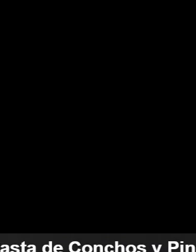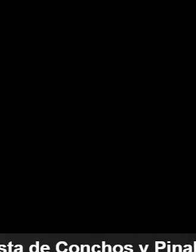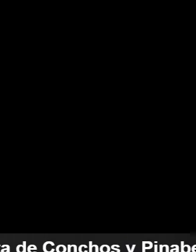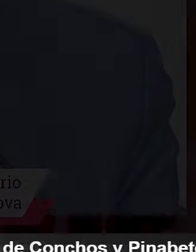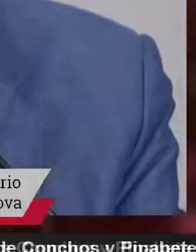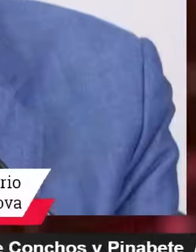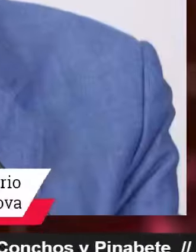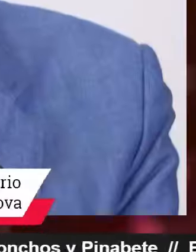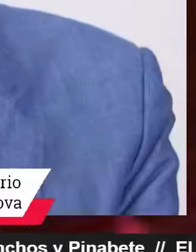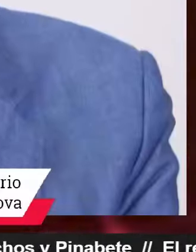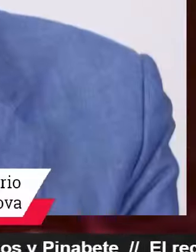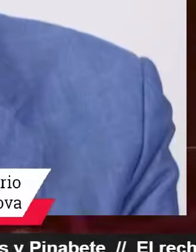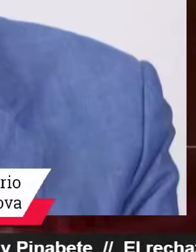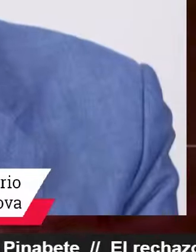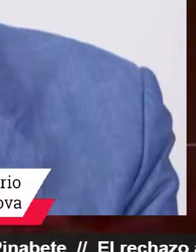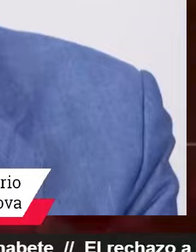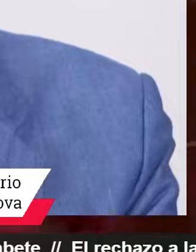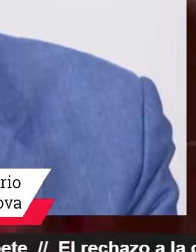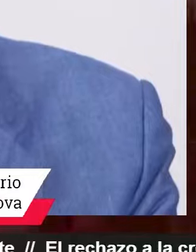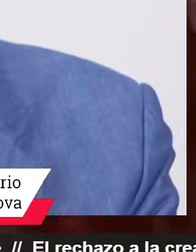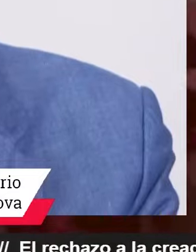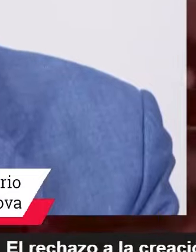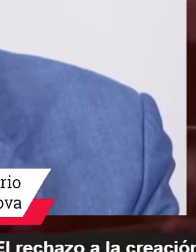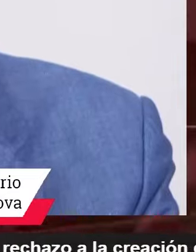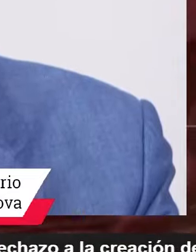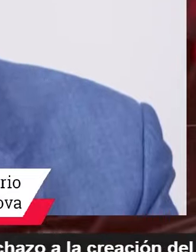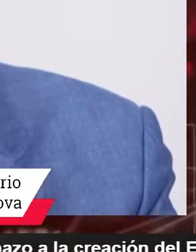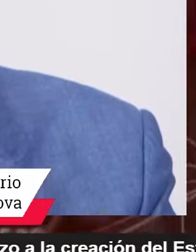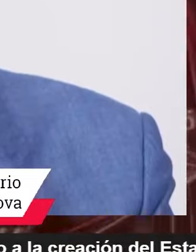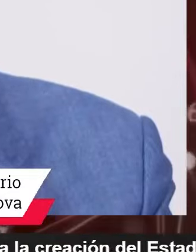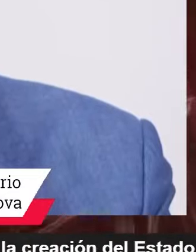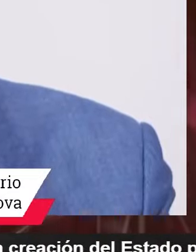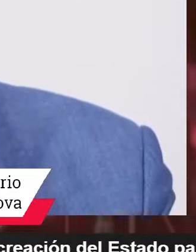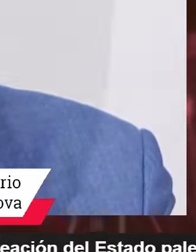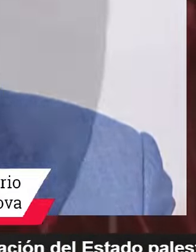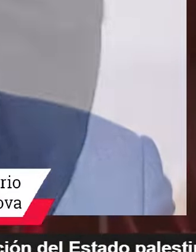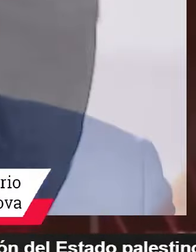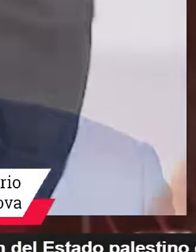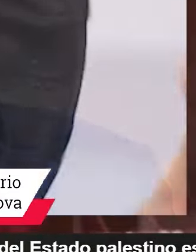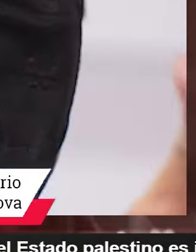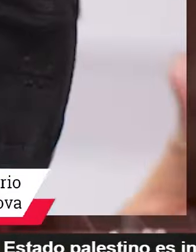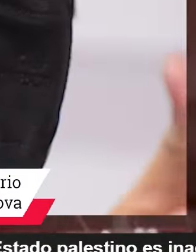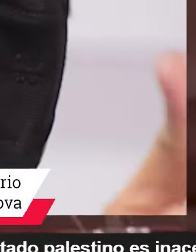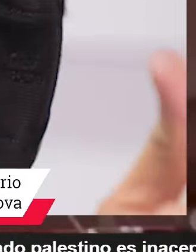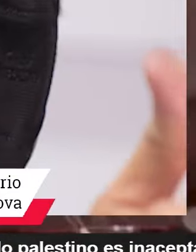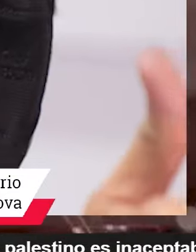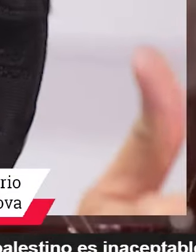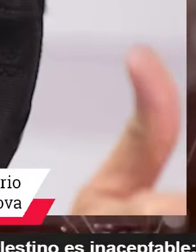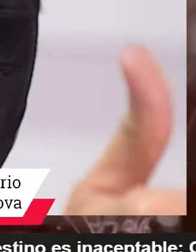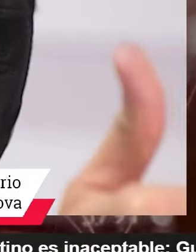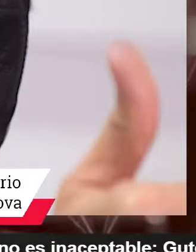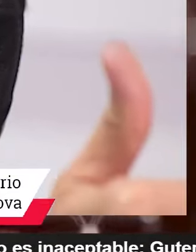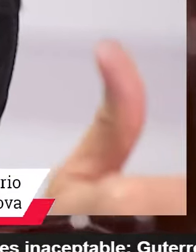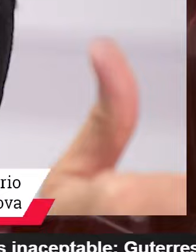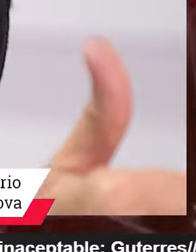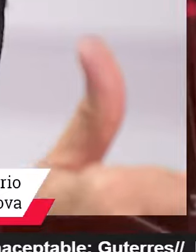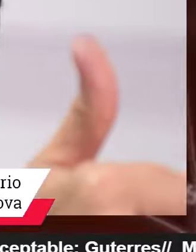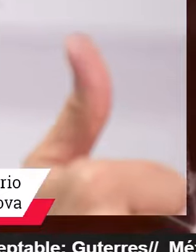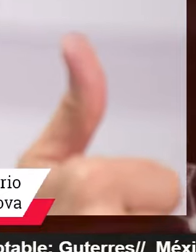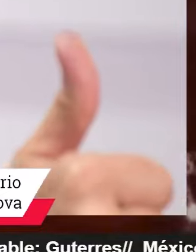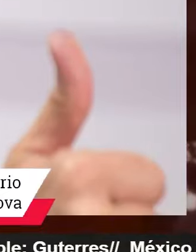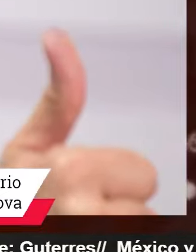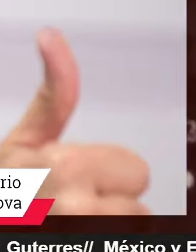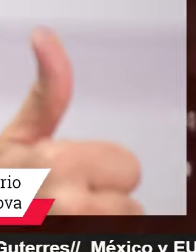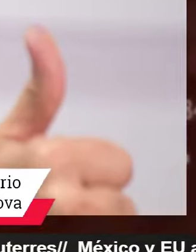Elena ambos todos sabemos que es pararte de lo que aconteció el pasado 15 de diciembre en el consejo general